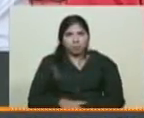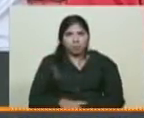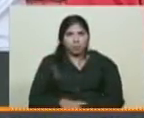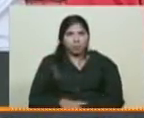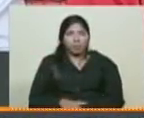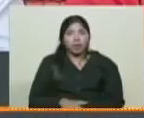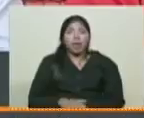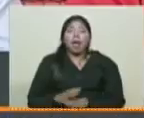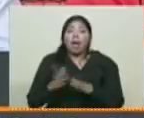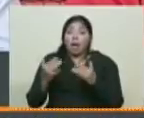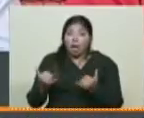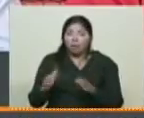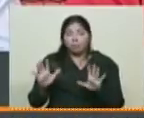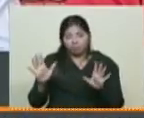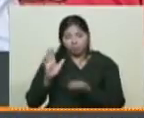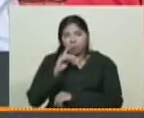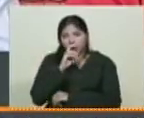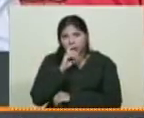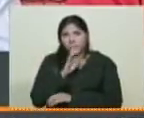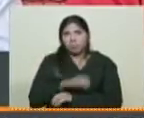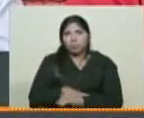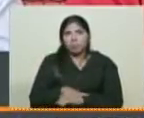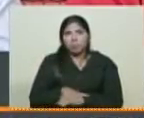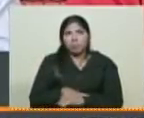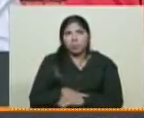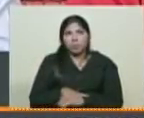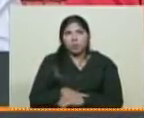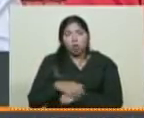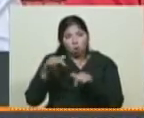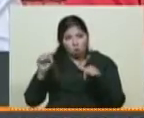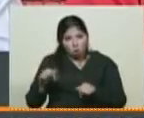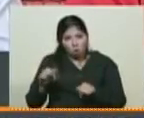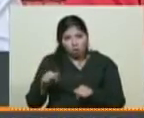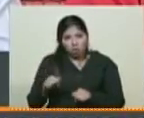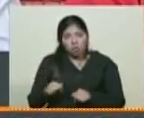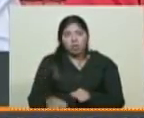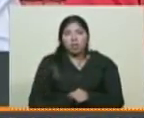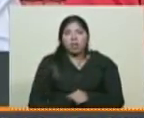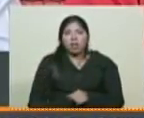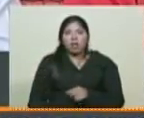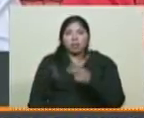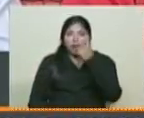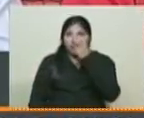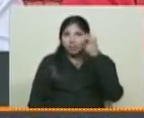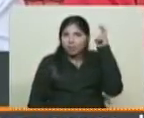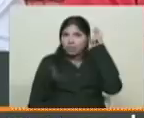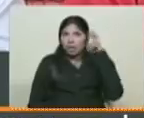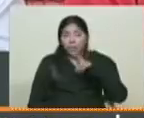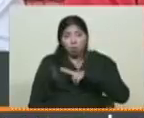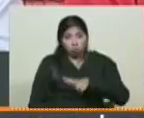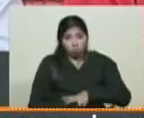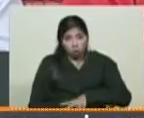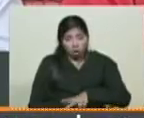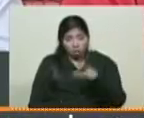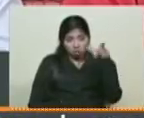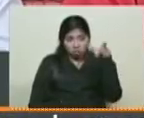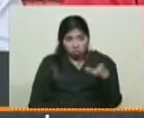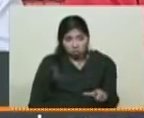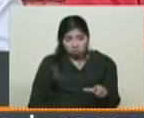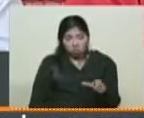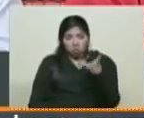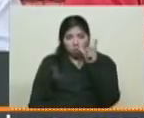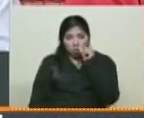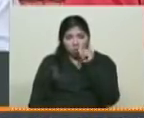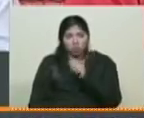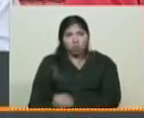Ahora, con respecto a la posición que fija hoy la Cancillería de Portugal y en su canciller,